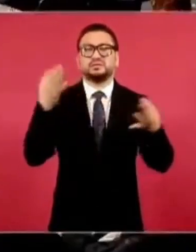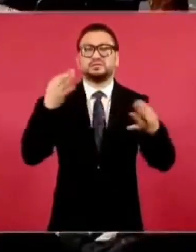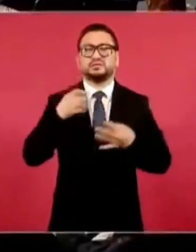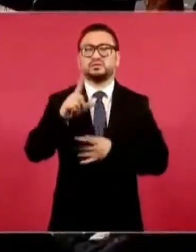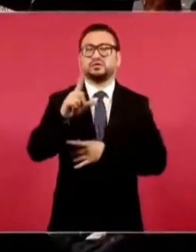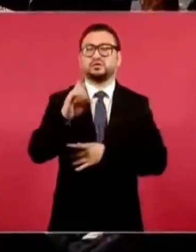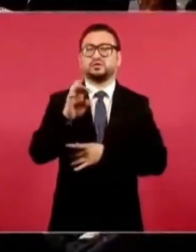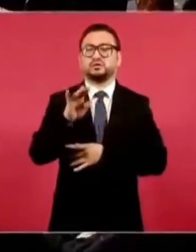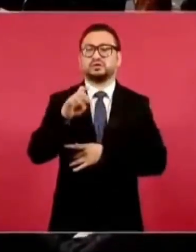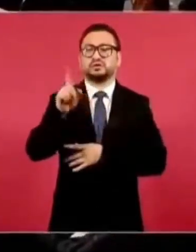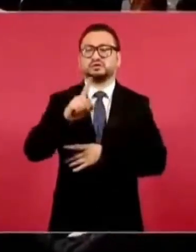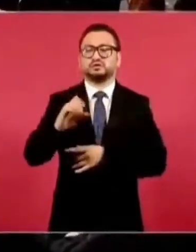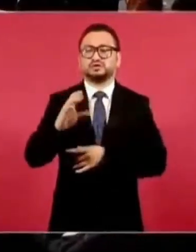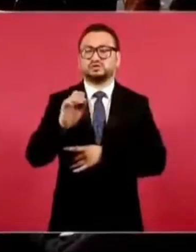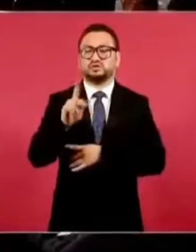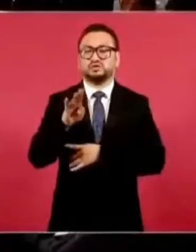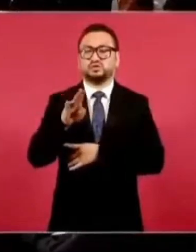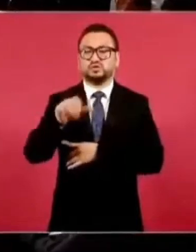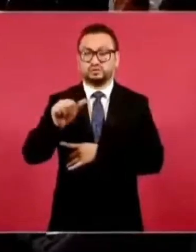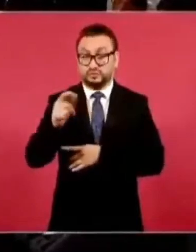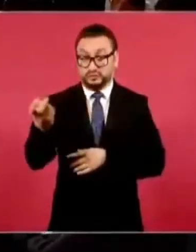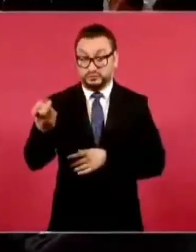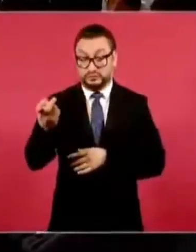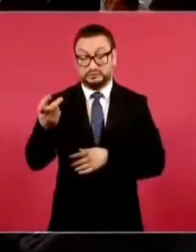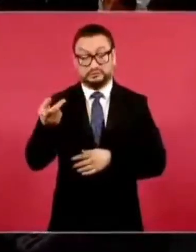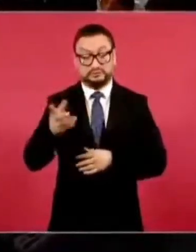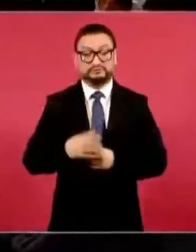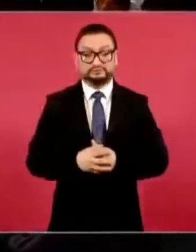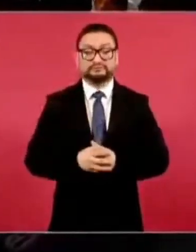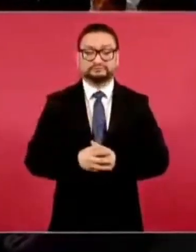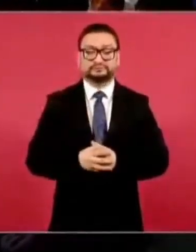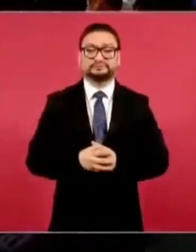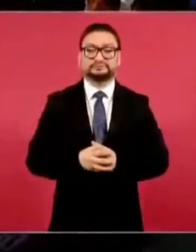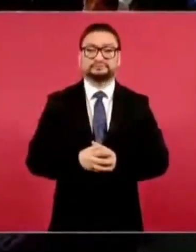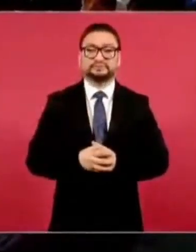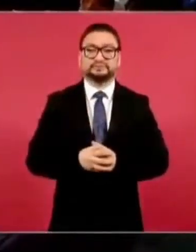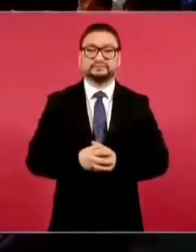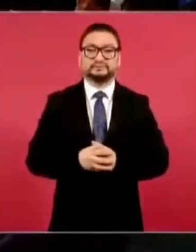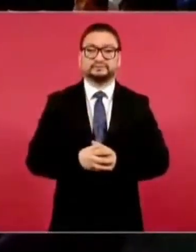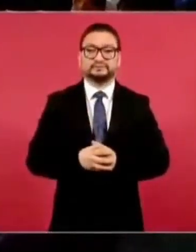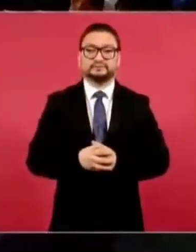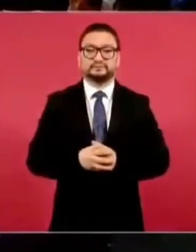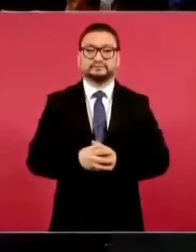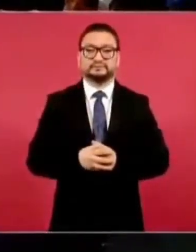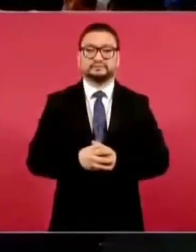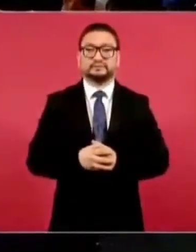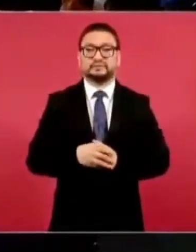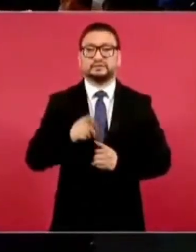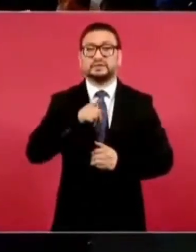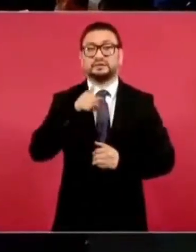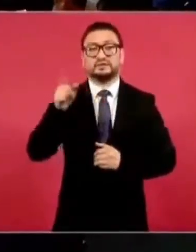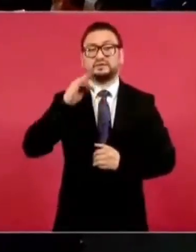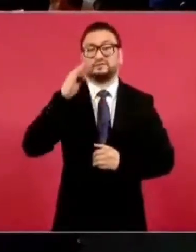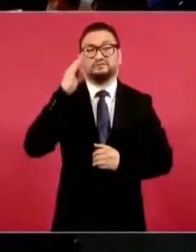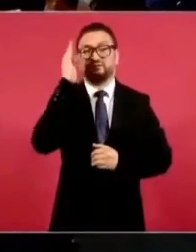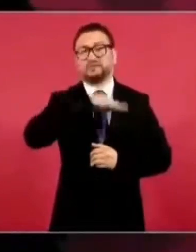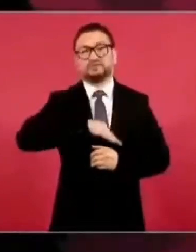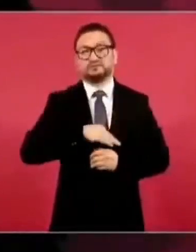Lorenzo Córdoba, unos falsarios.